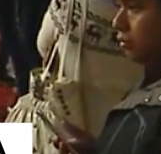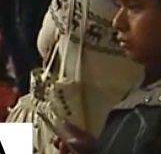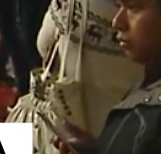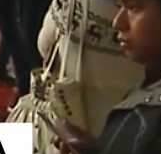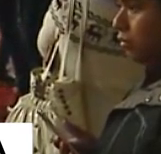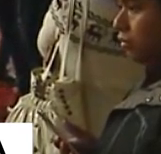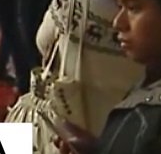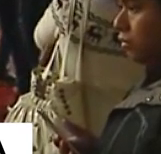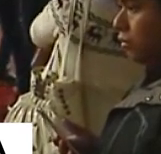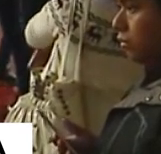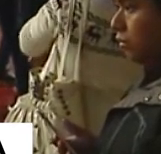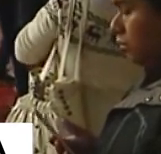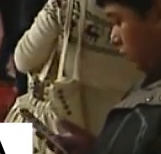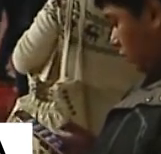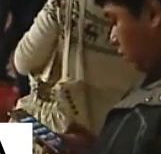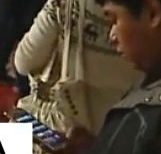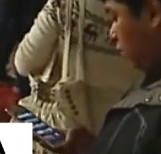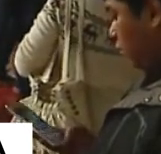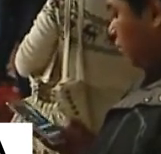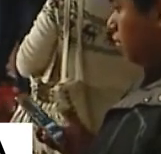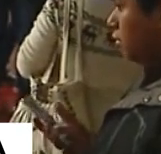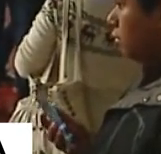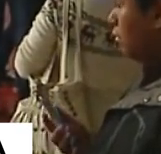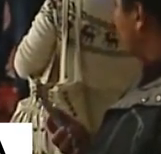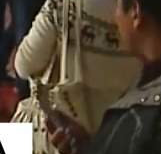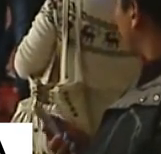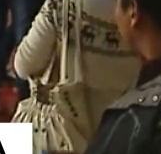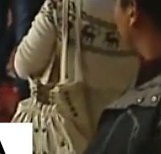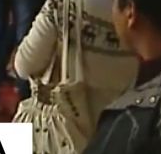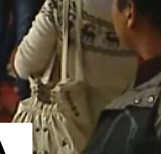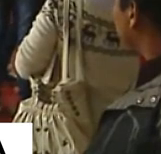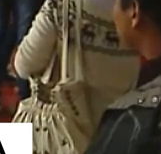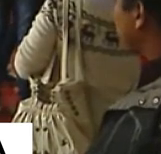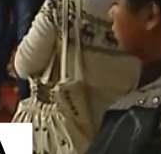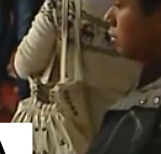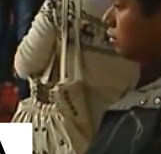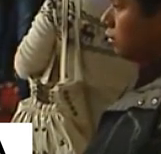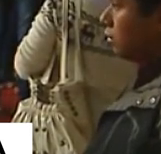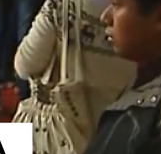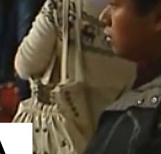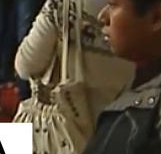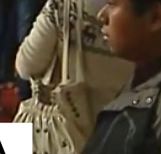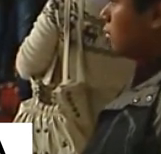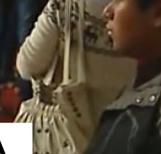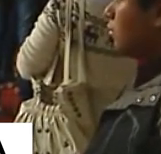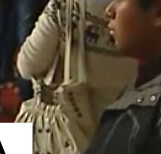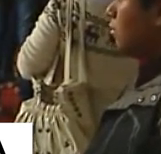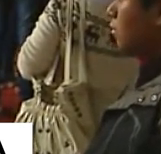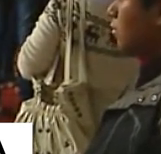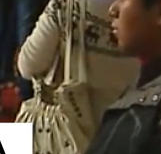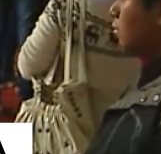No estoy de acuerdo. Pero hoy, como se habló en labor parlamentaria, no voy a estar